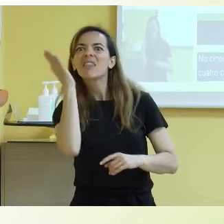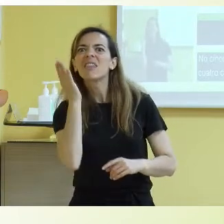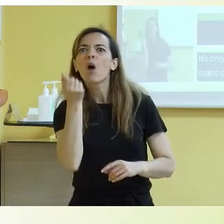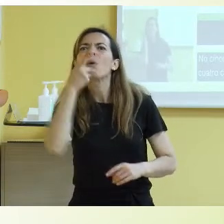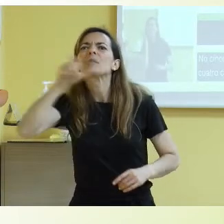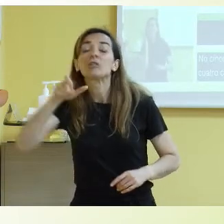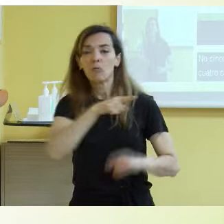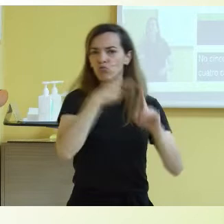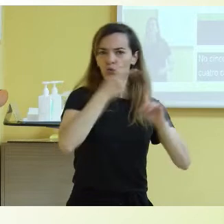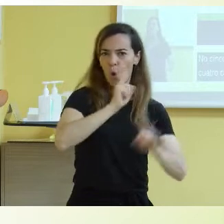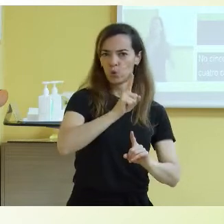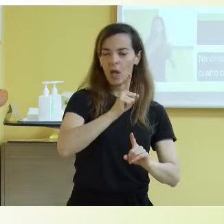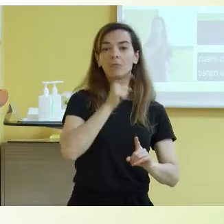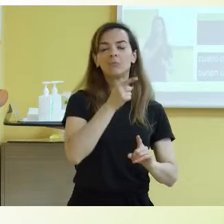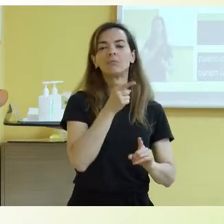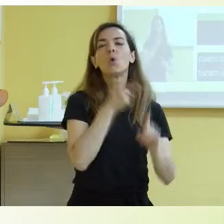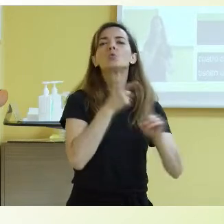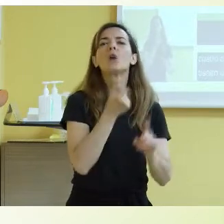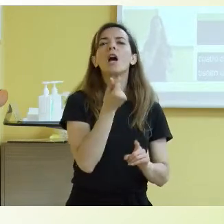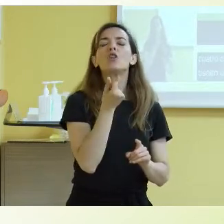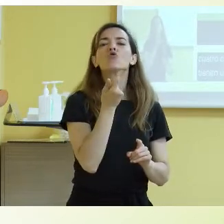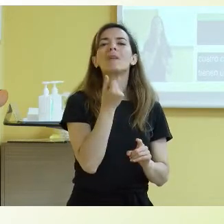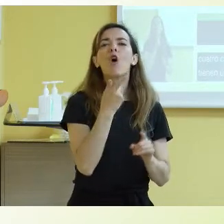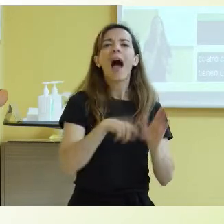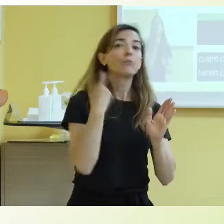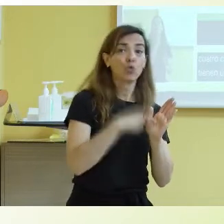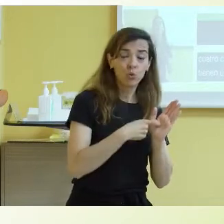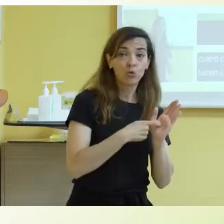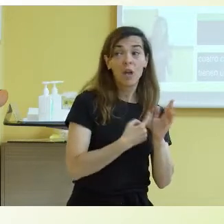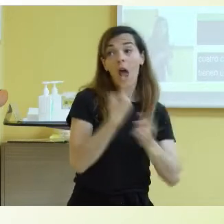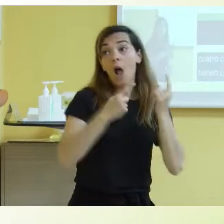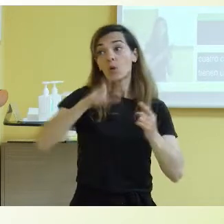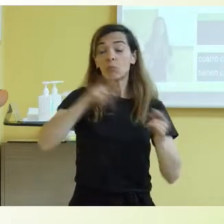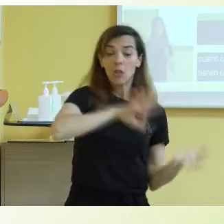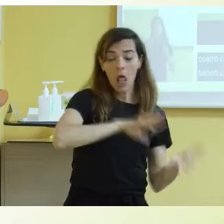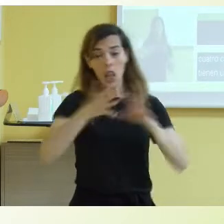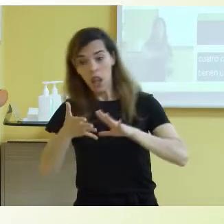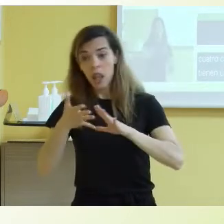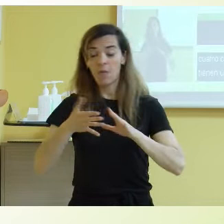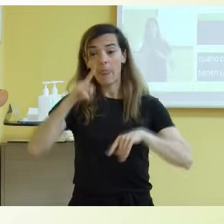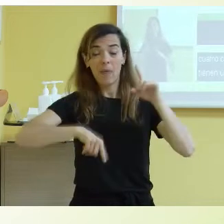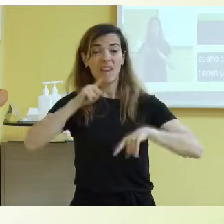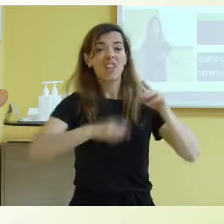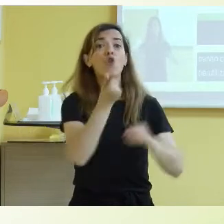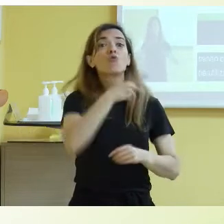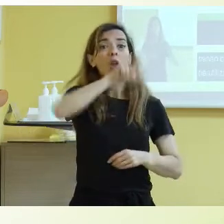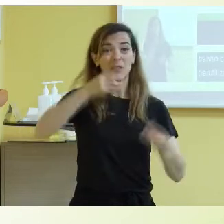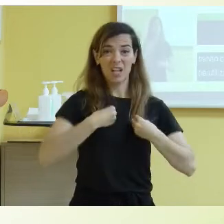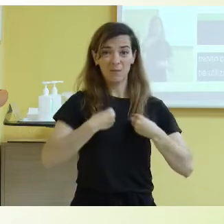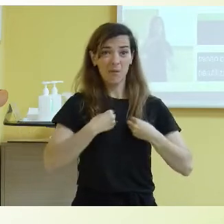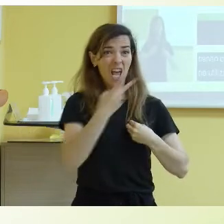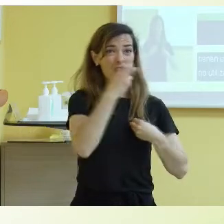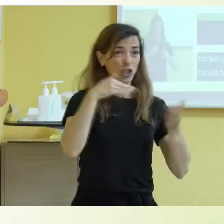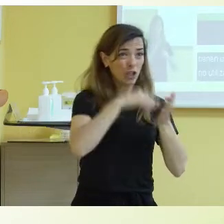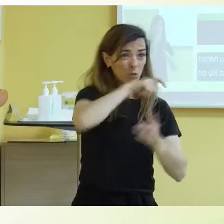utilizar números absolutos, que la gente lo transforma en prevalencia y dependiendo del número de habitantes, pues 200.000 casos al año en Estados Unidos de una